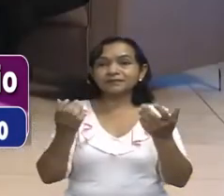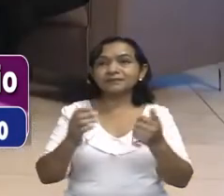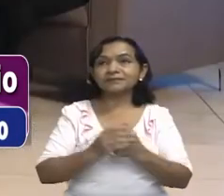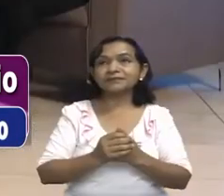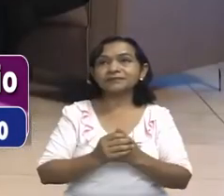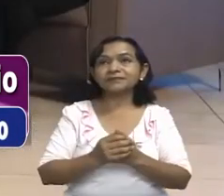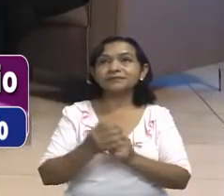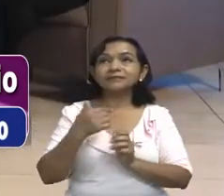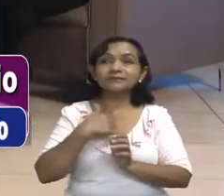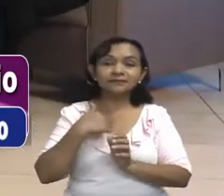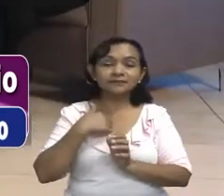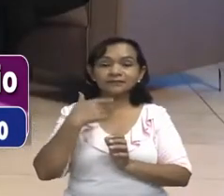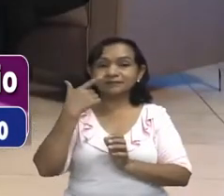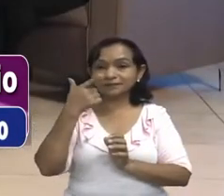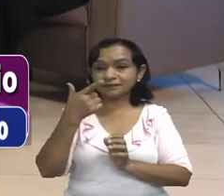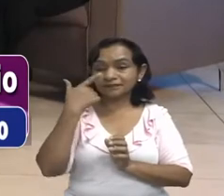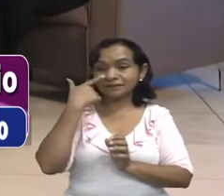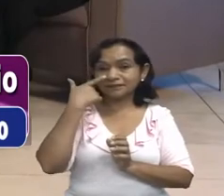creo que ese reconocimiento